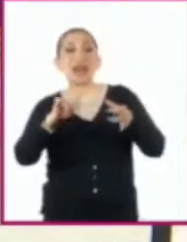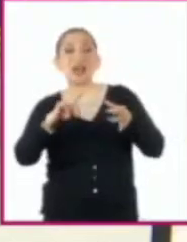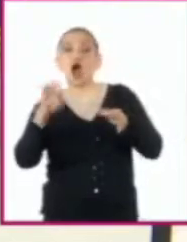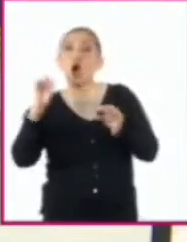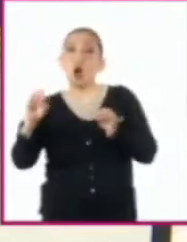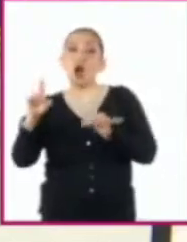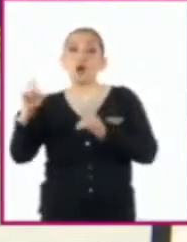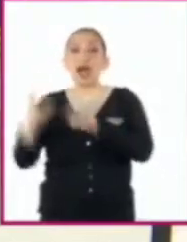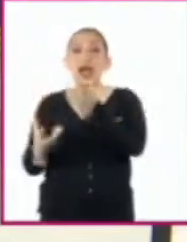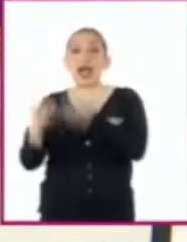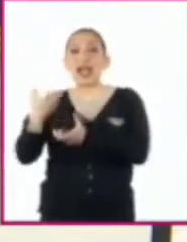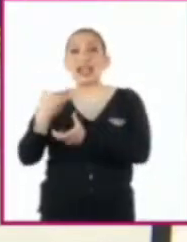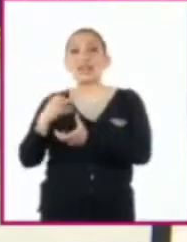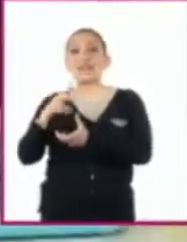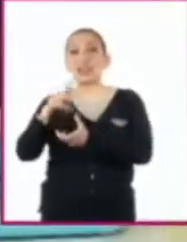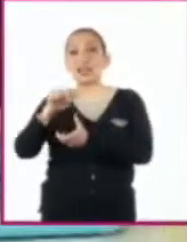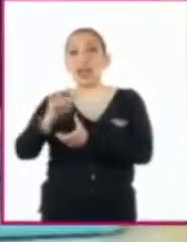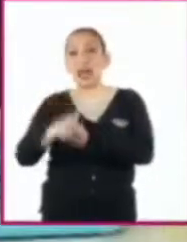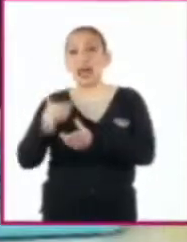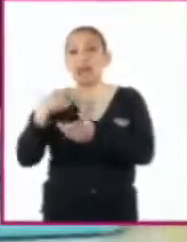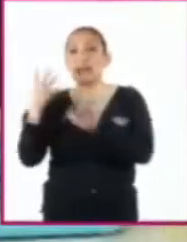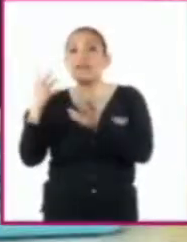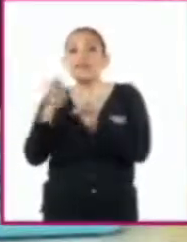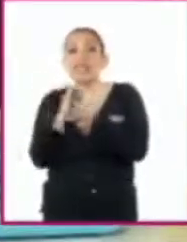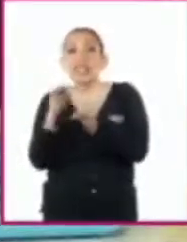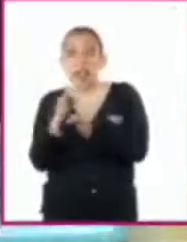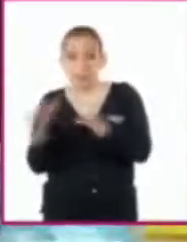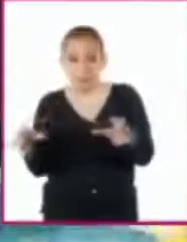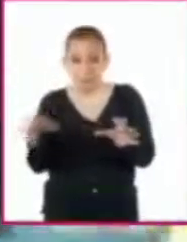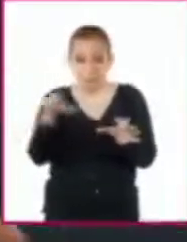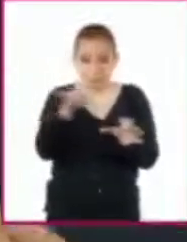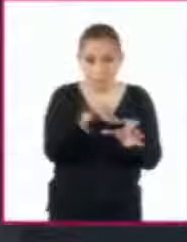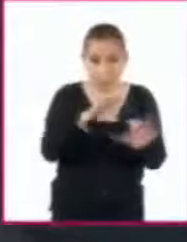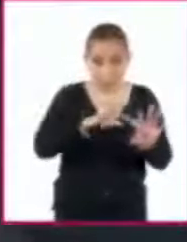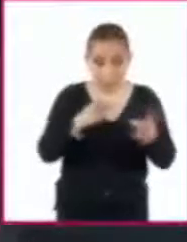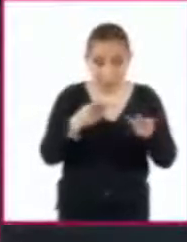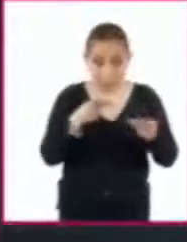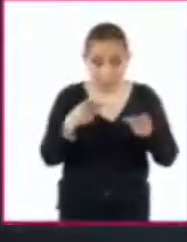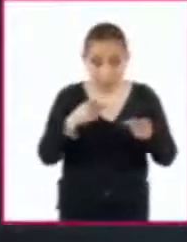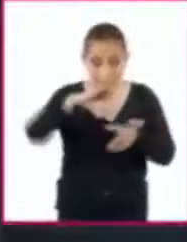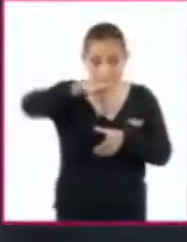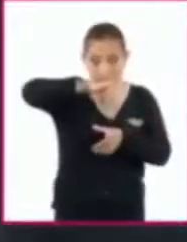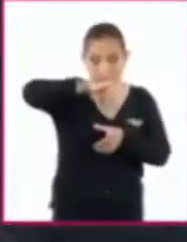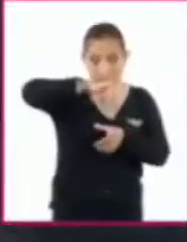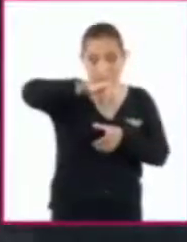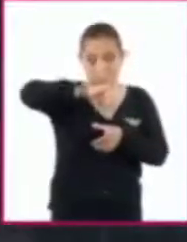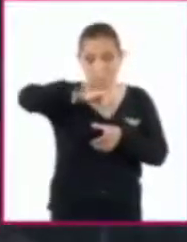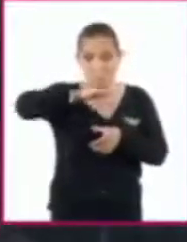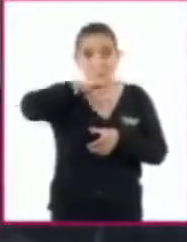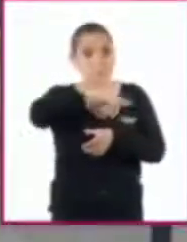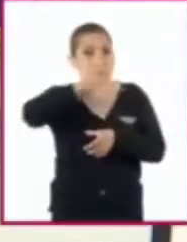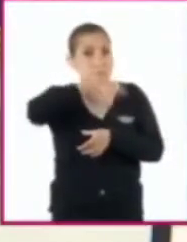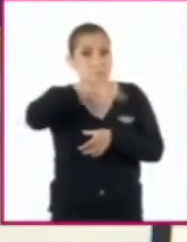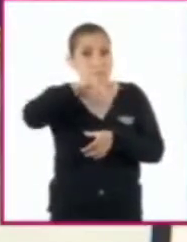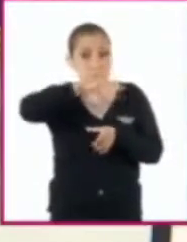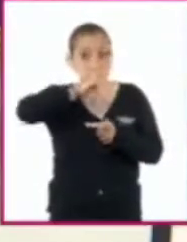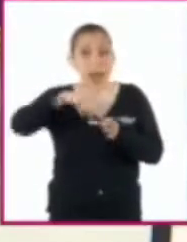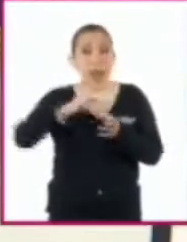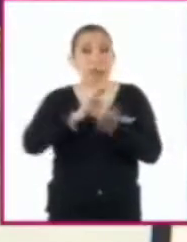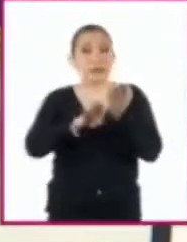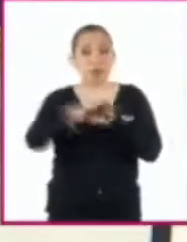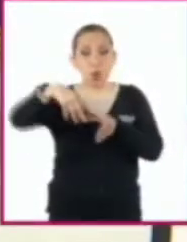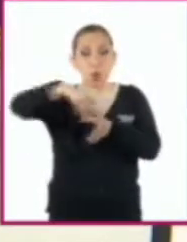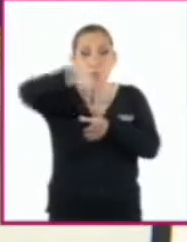hervida a una temperatura ambiente. Una vez terminada la preparación, ciérrenlo lo antes posible para evitar